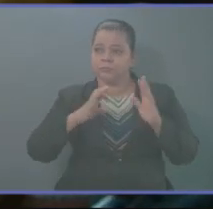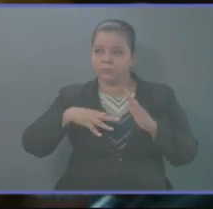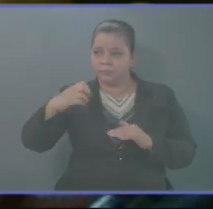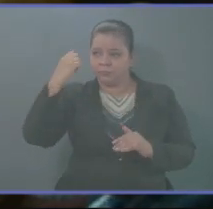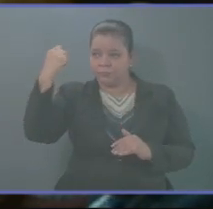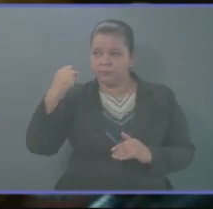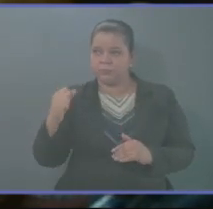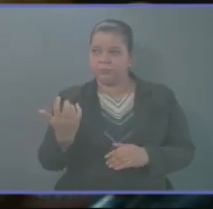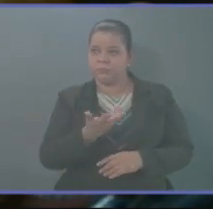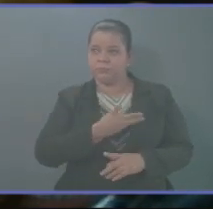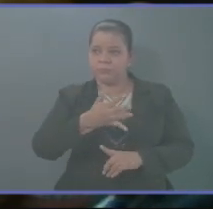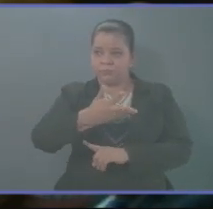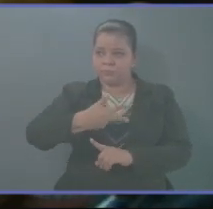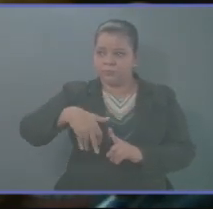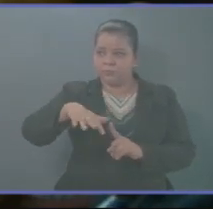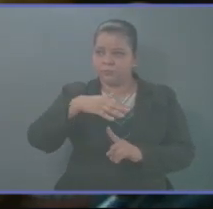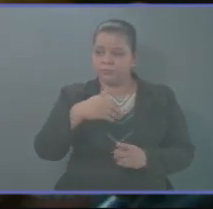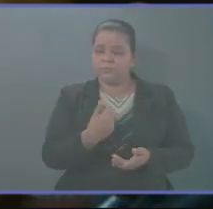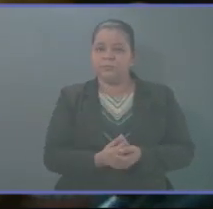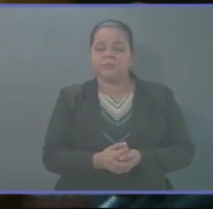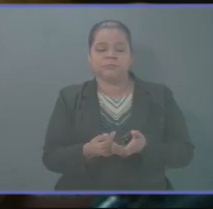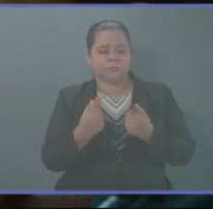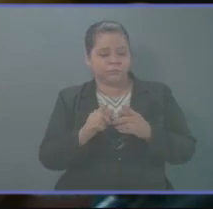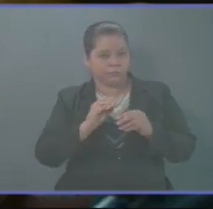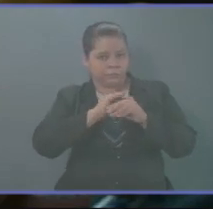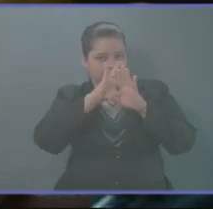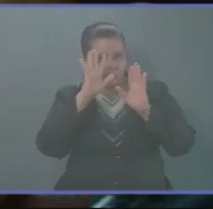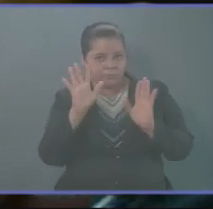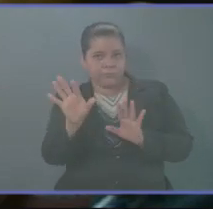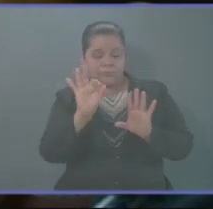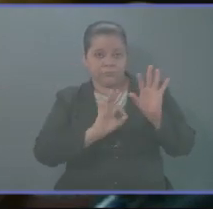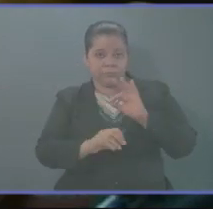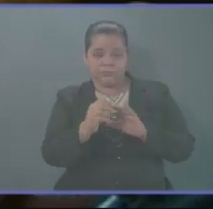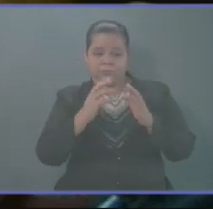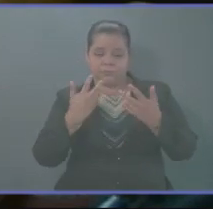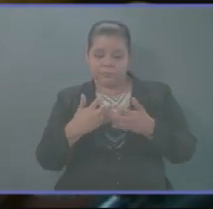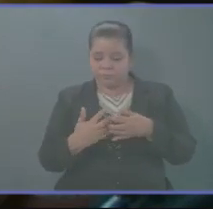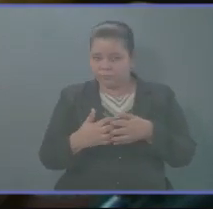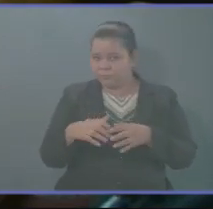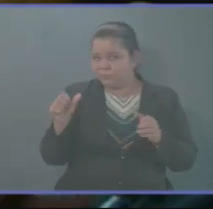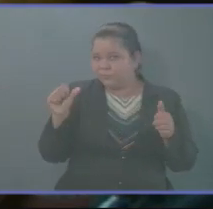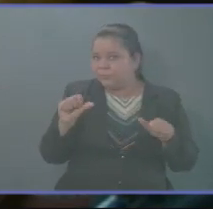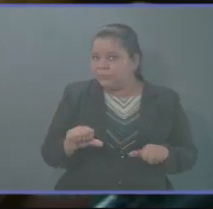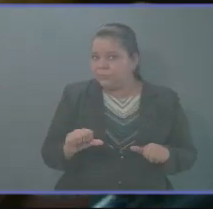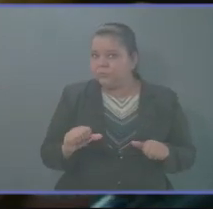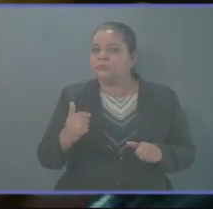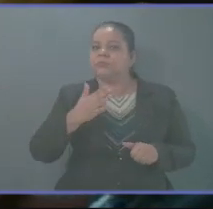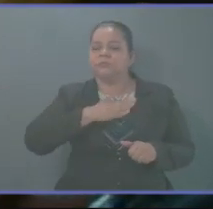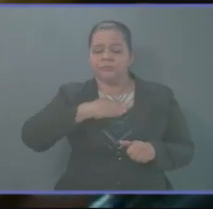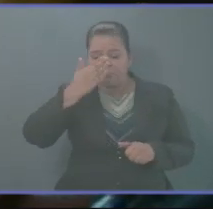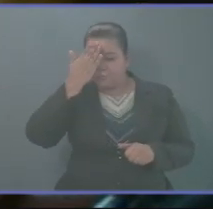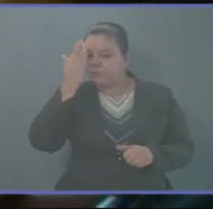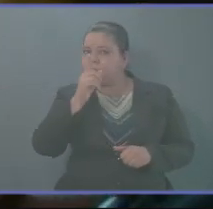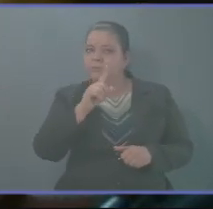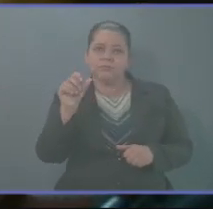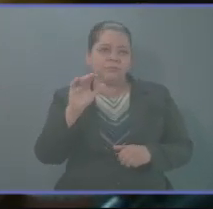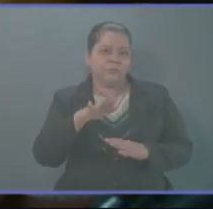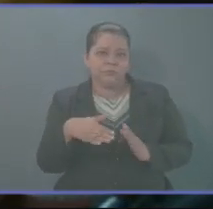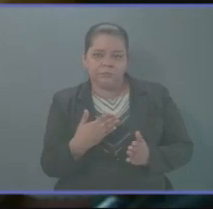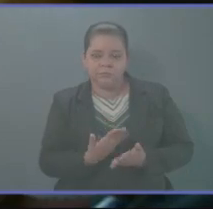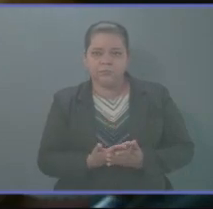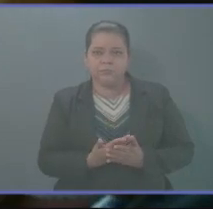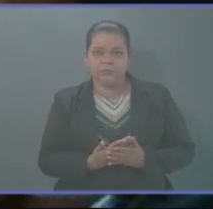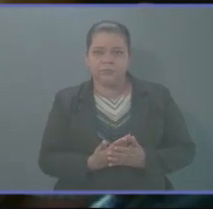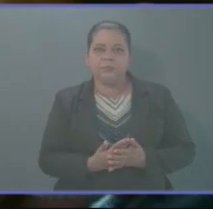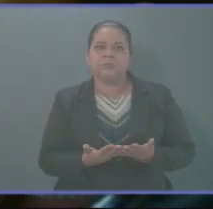esta situación. Y por supuesto que aquellos malos empresarios, que vamos a decir no son todos, yo insisto, pero sí que